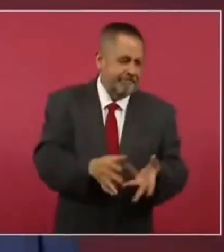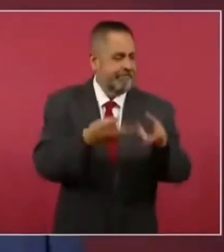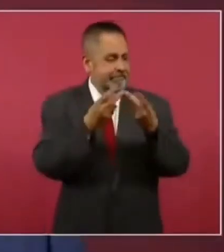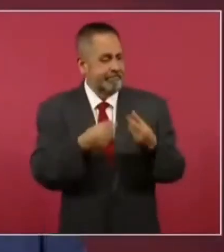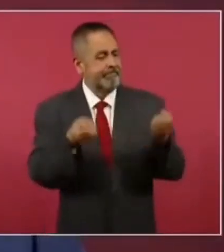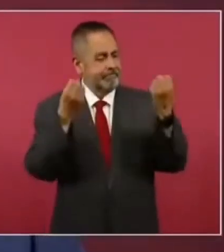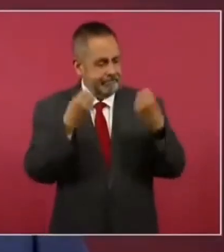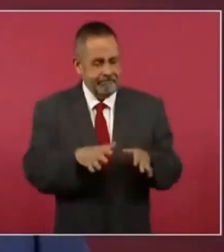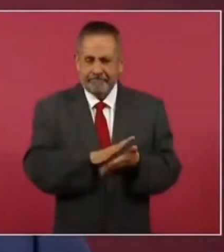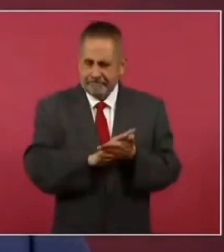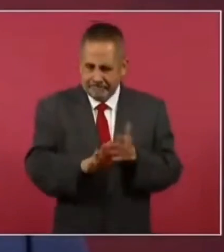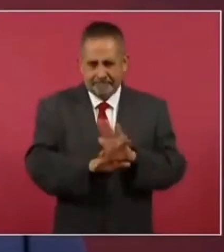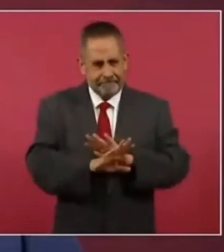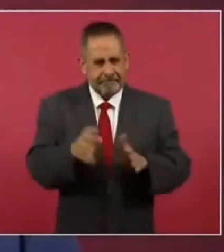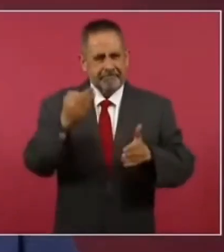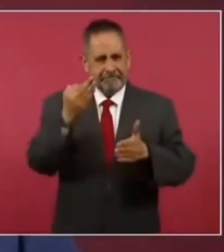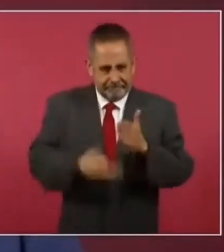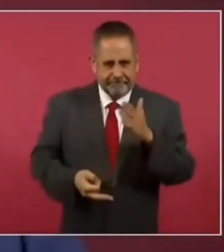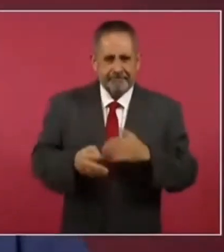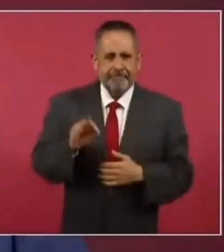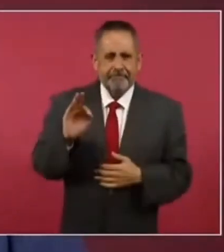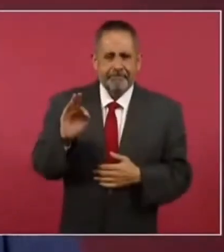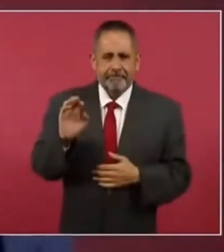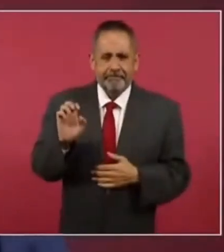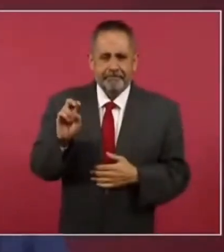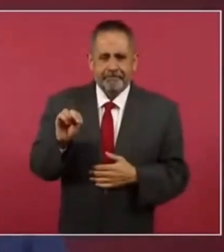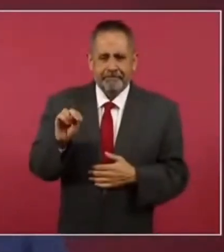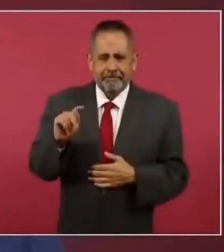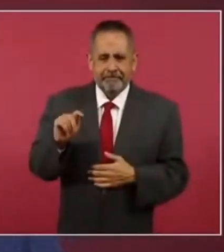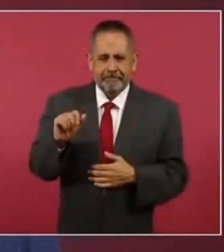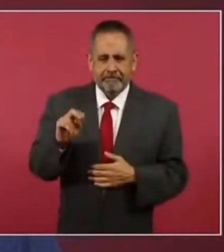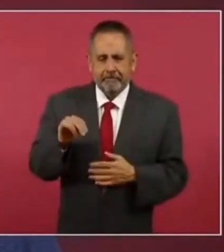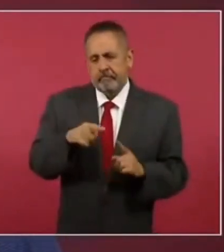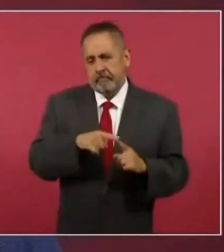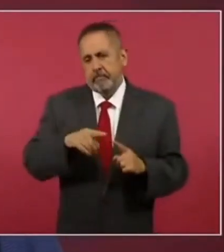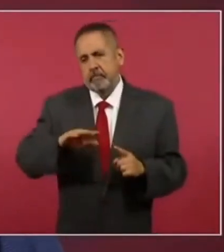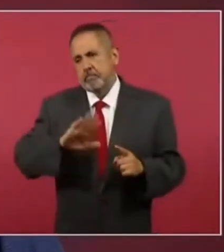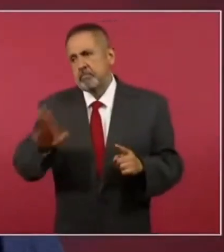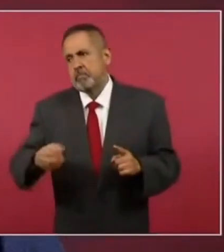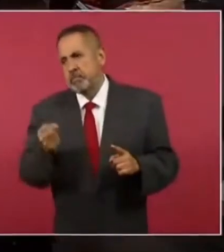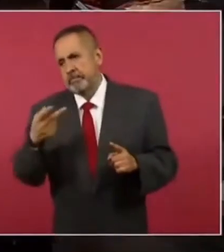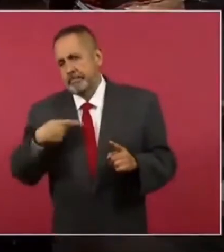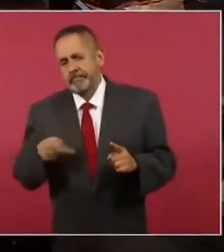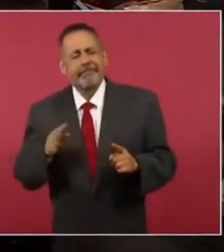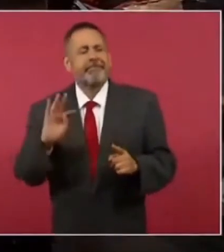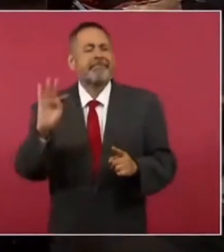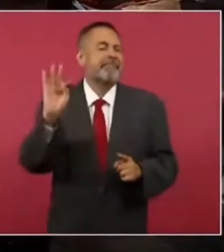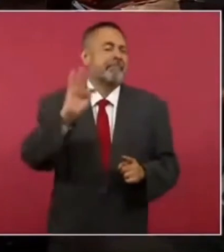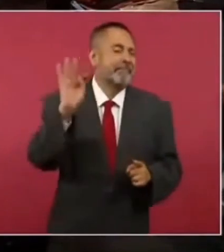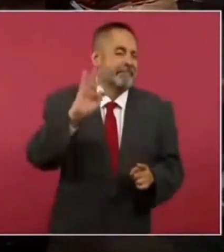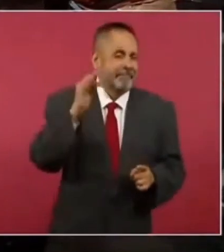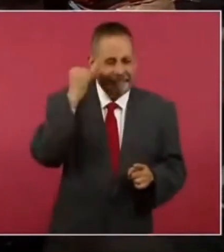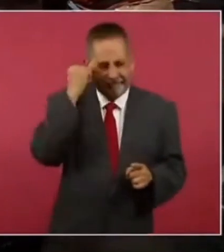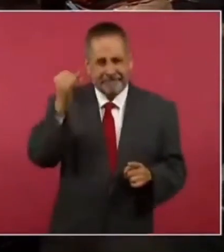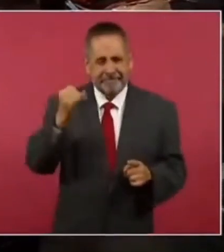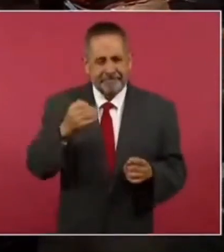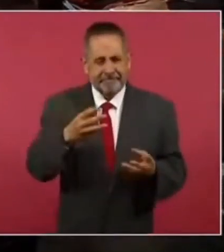droga dañina que causa la muerte de miles de personas logramos